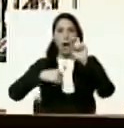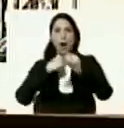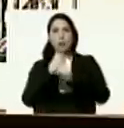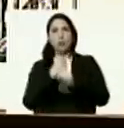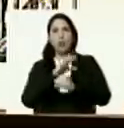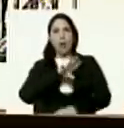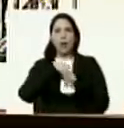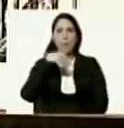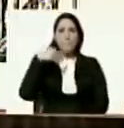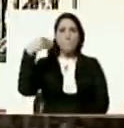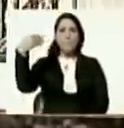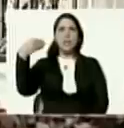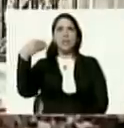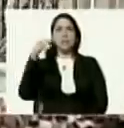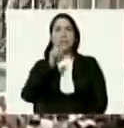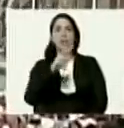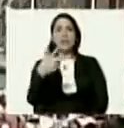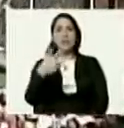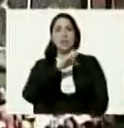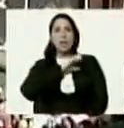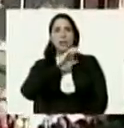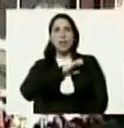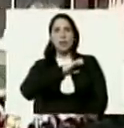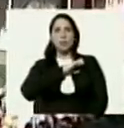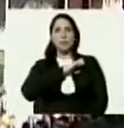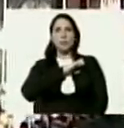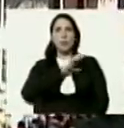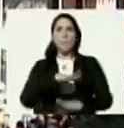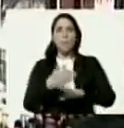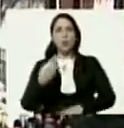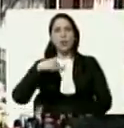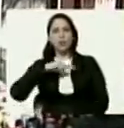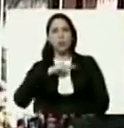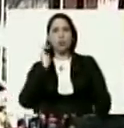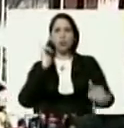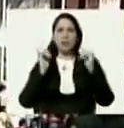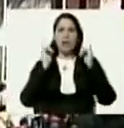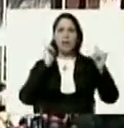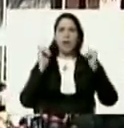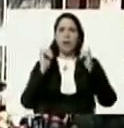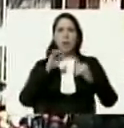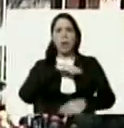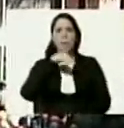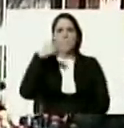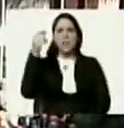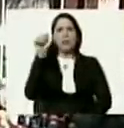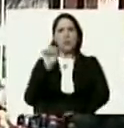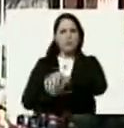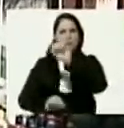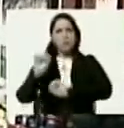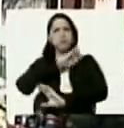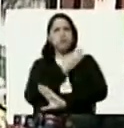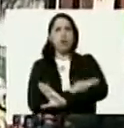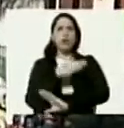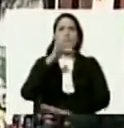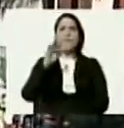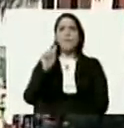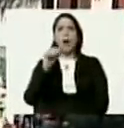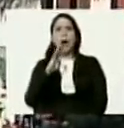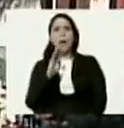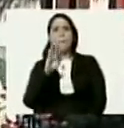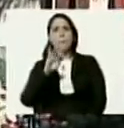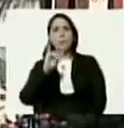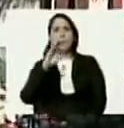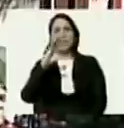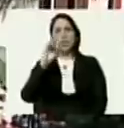espíritu del 23 de enero, porque estamos celebrando el espíritu rebelde de Fabricio Ojeda y la